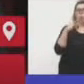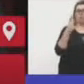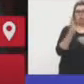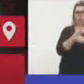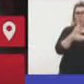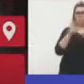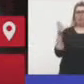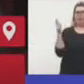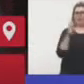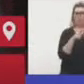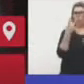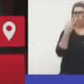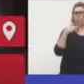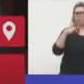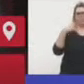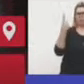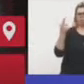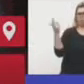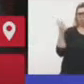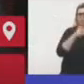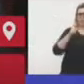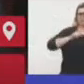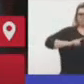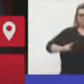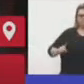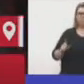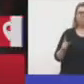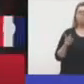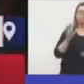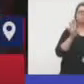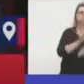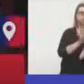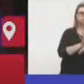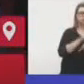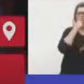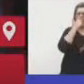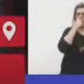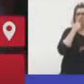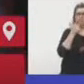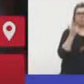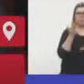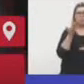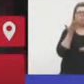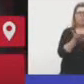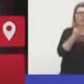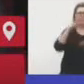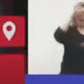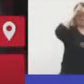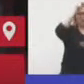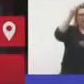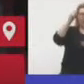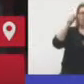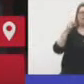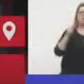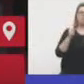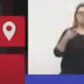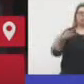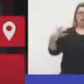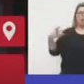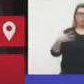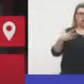avasallamiento institucional, en esta idea de suponer que son cuatro personas puestas ahí por un rey en la corte, cuando en realidad